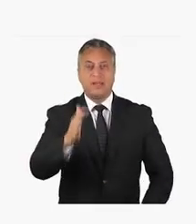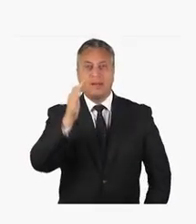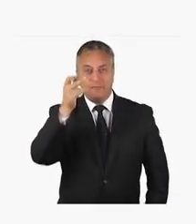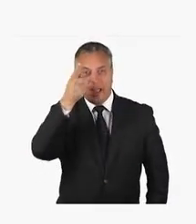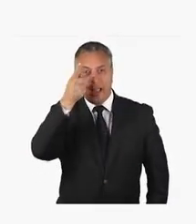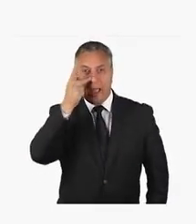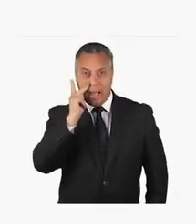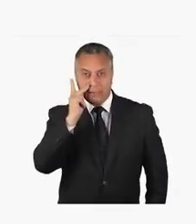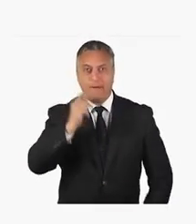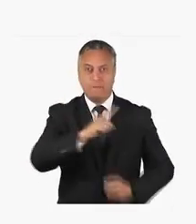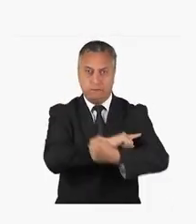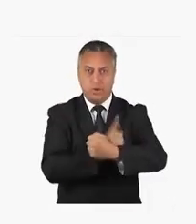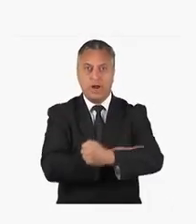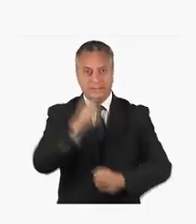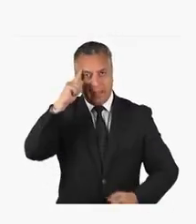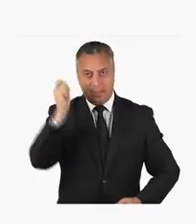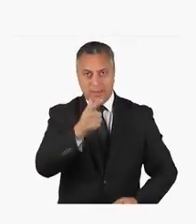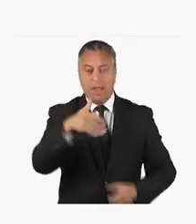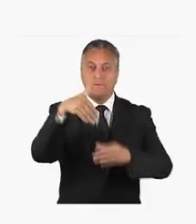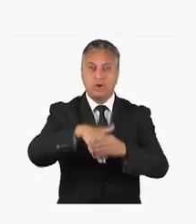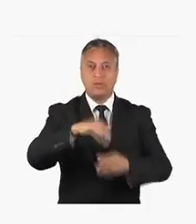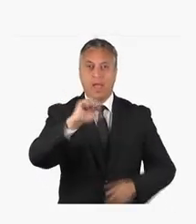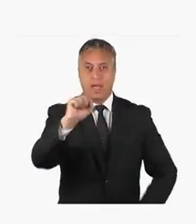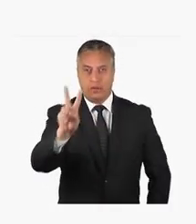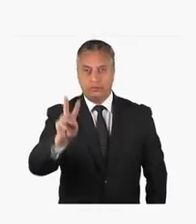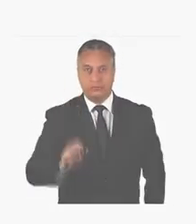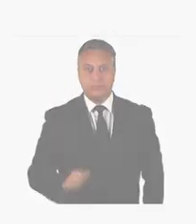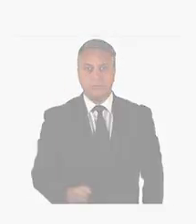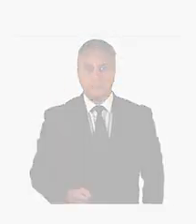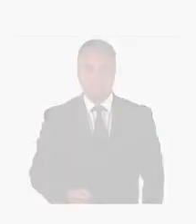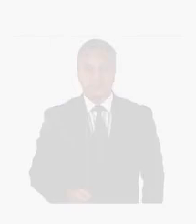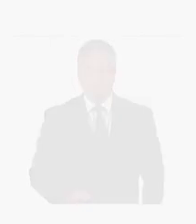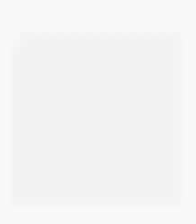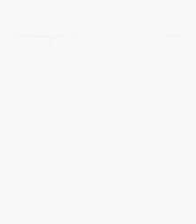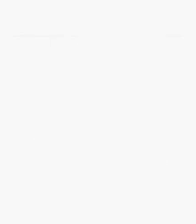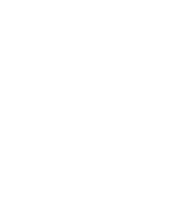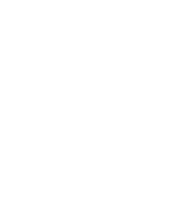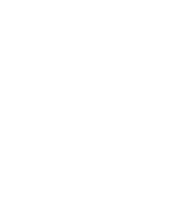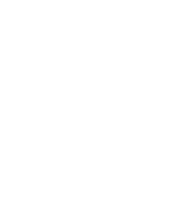Kast, la fuerza de las ideas. Vota A2.